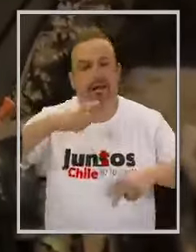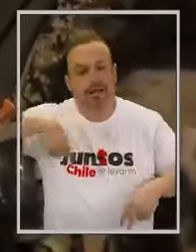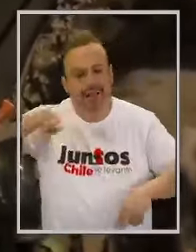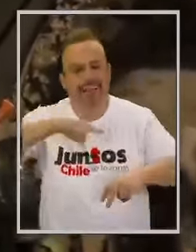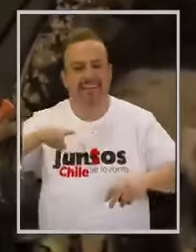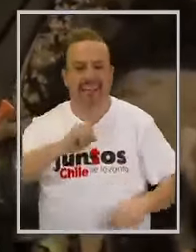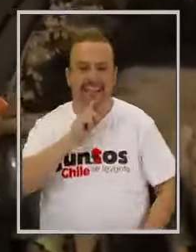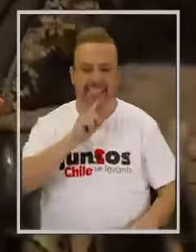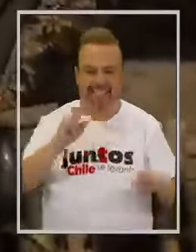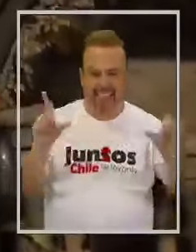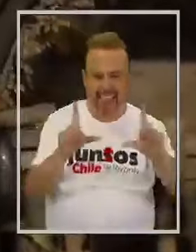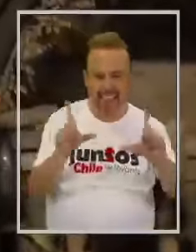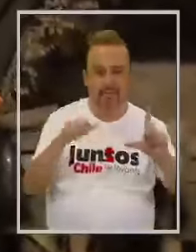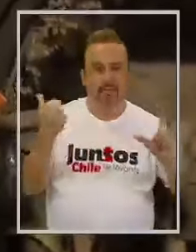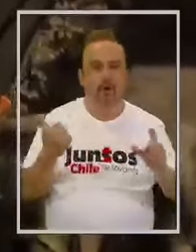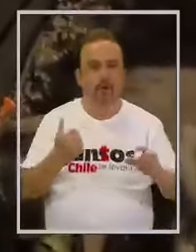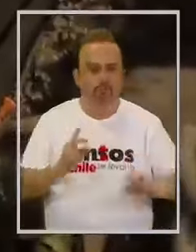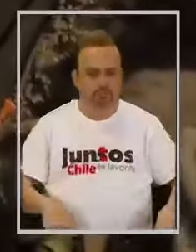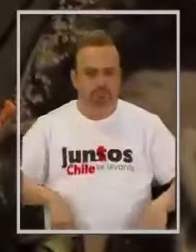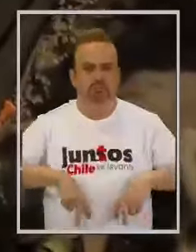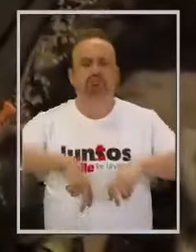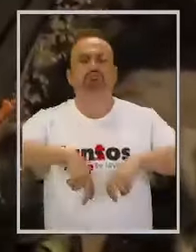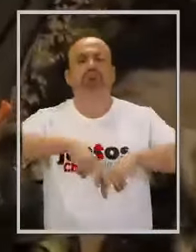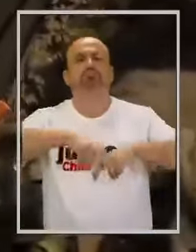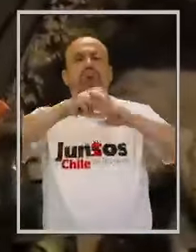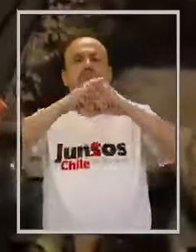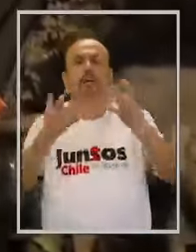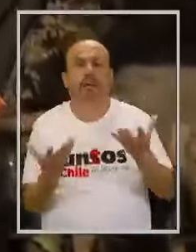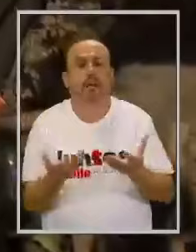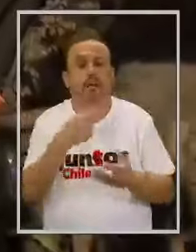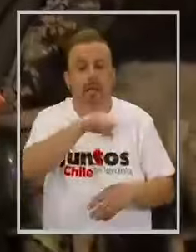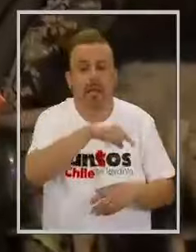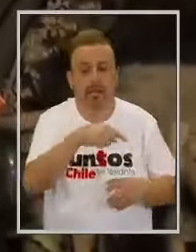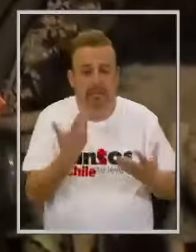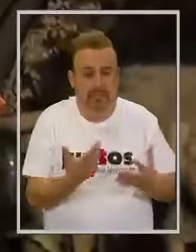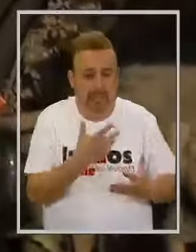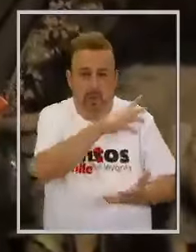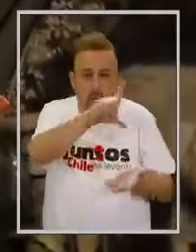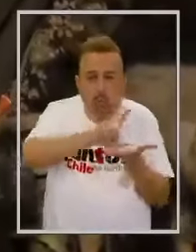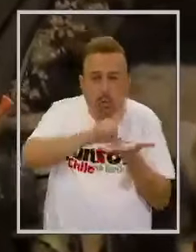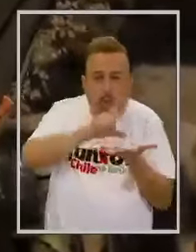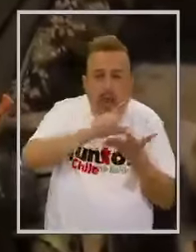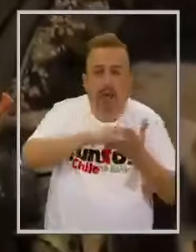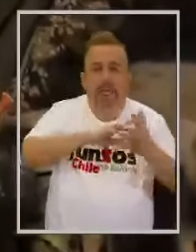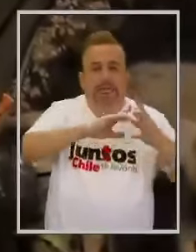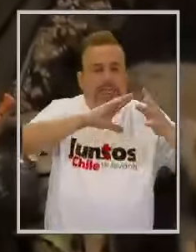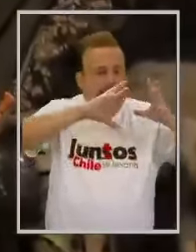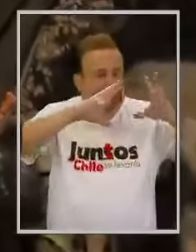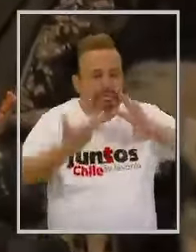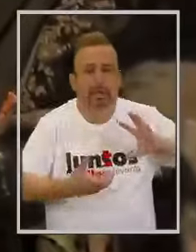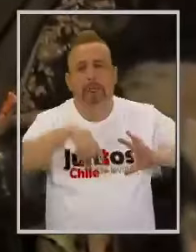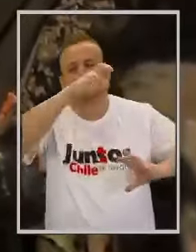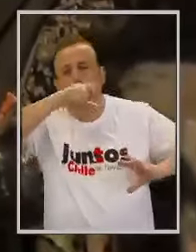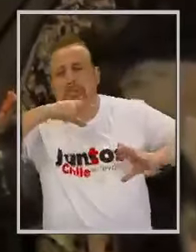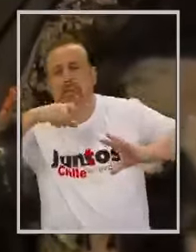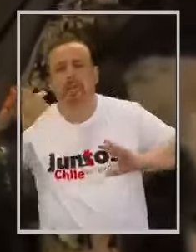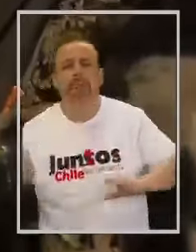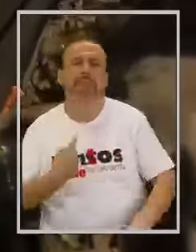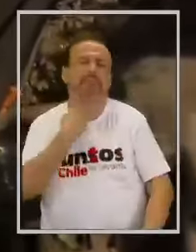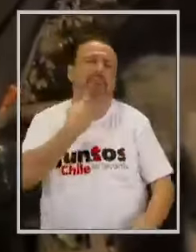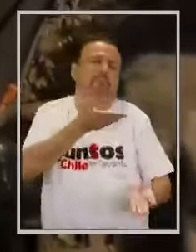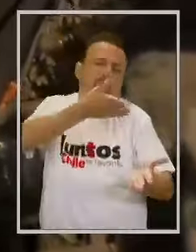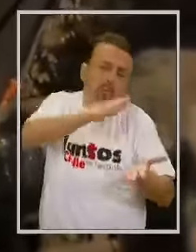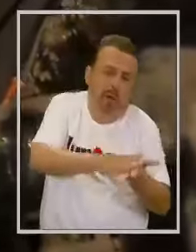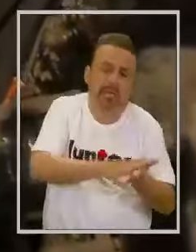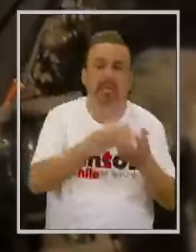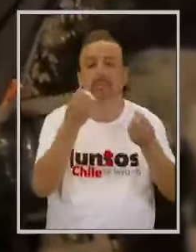los canales de televisión. Nosotros estamos en uno de los barrios más complicados, con más destrucción, con más personas fallecidas, con una